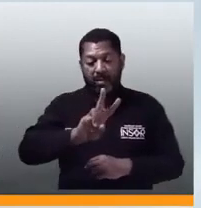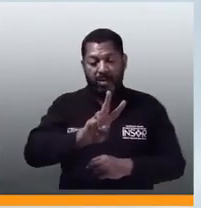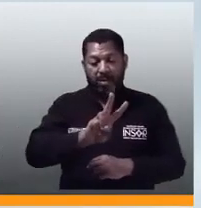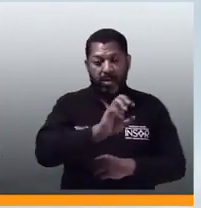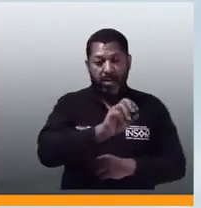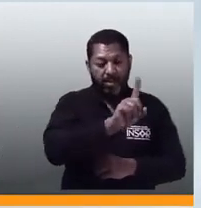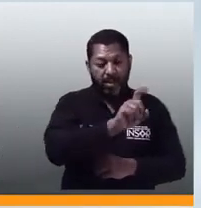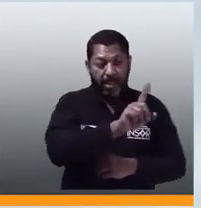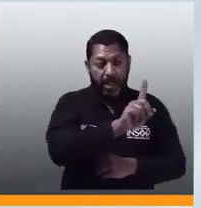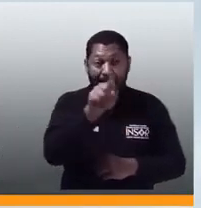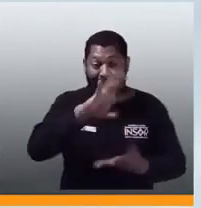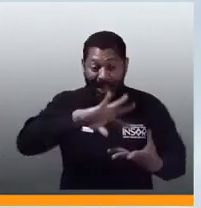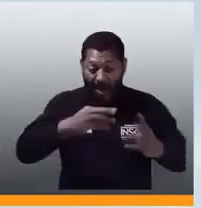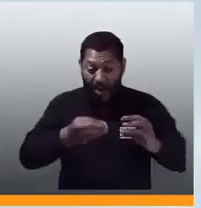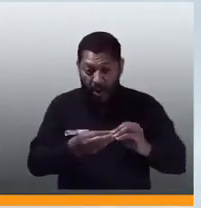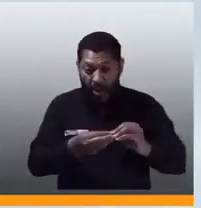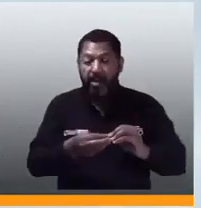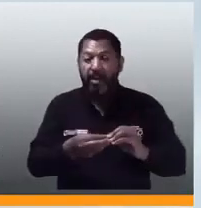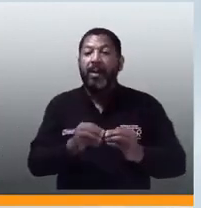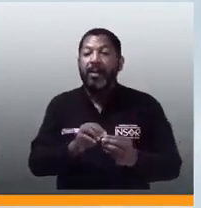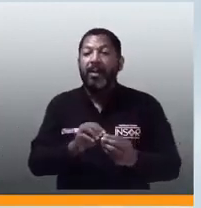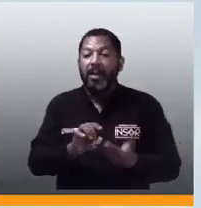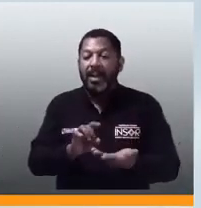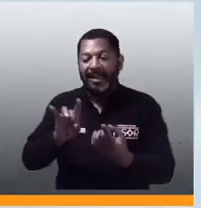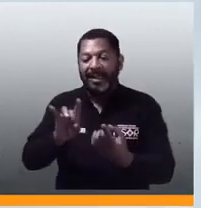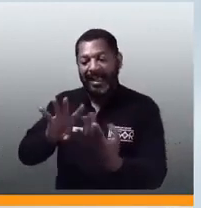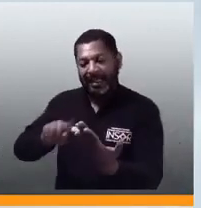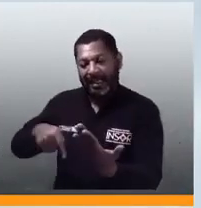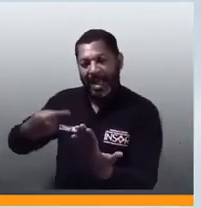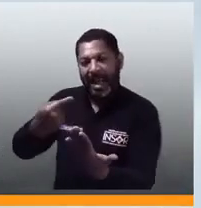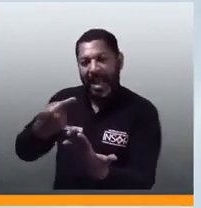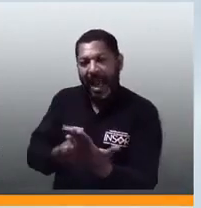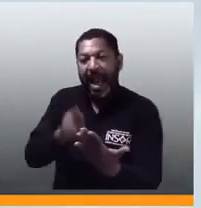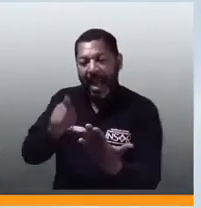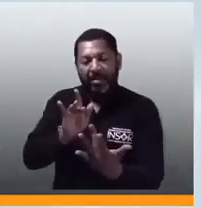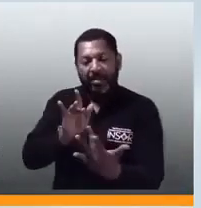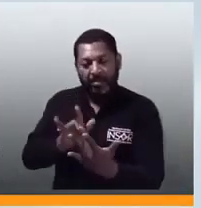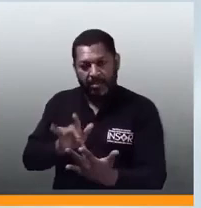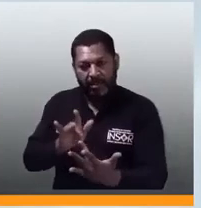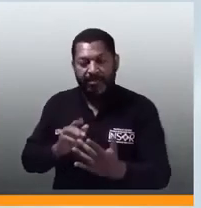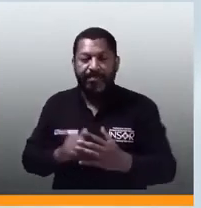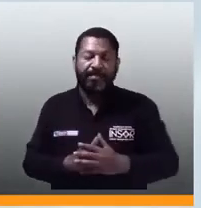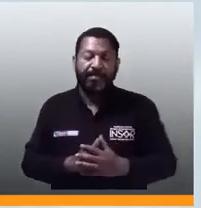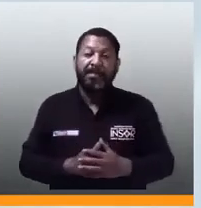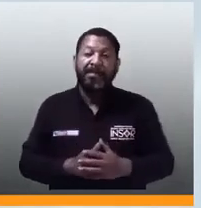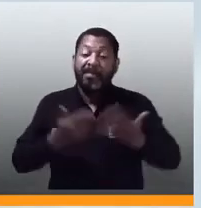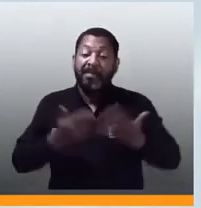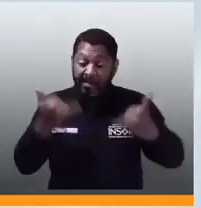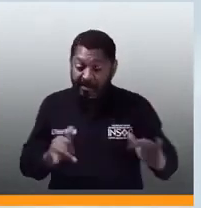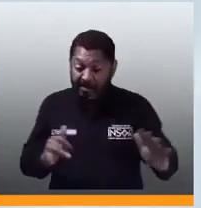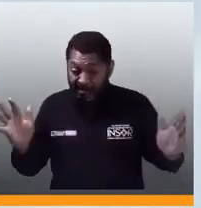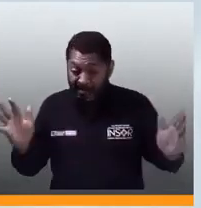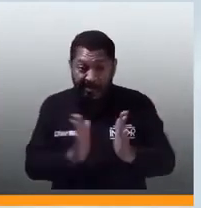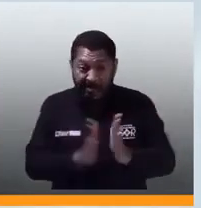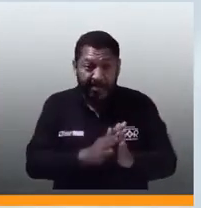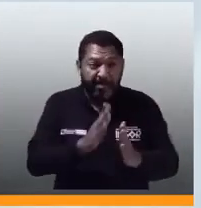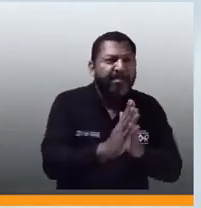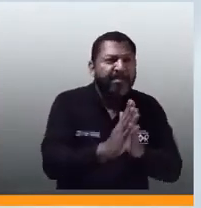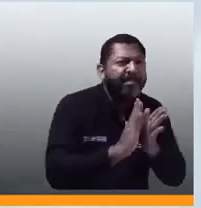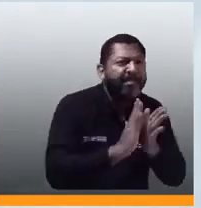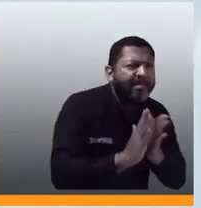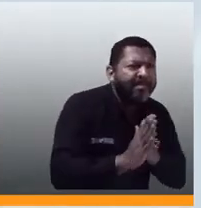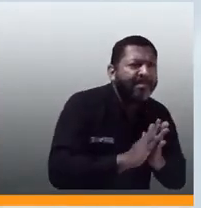3442061. Les estaremos enviando el código mediante el chat al que se encuentran conectados y al final del panel conoceremos pues como todos